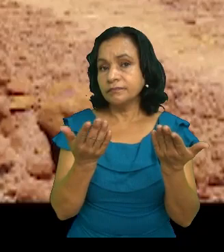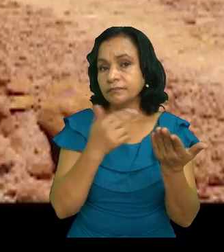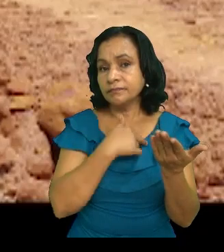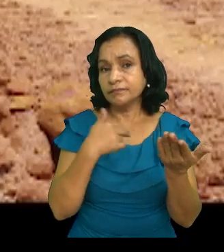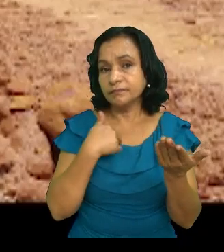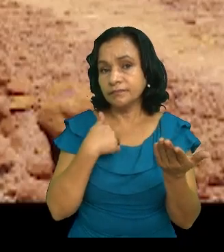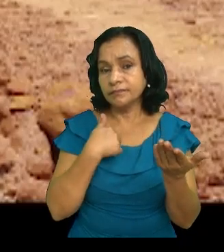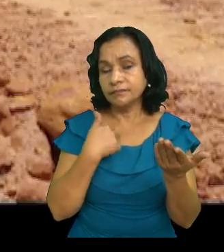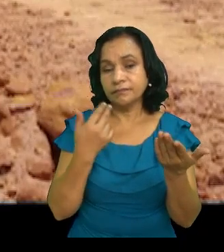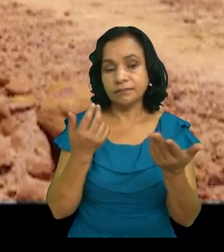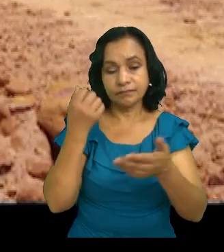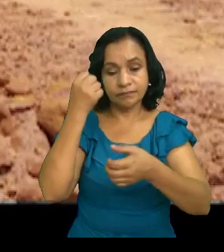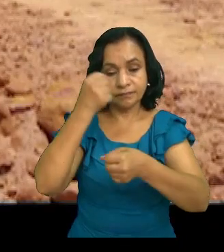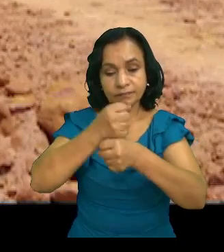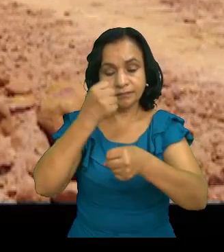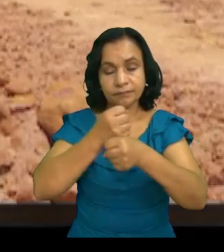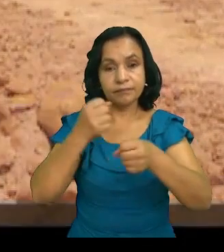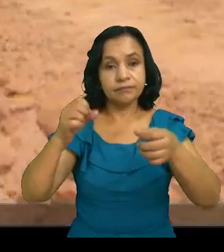mediante el esfuerzo combinado